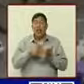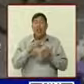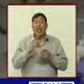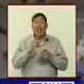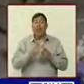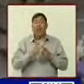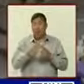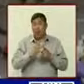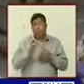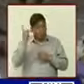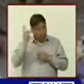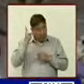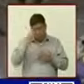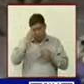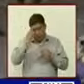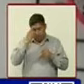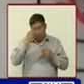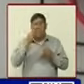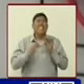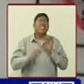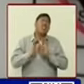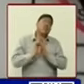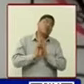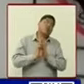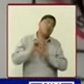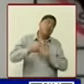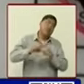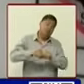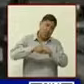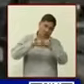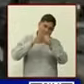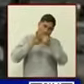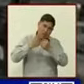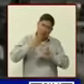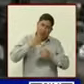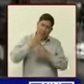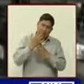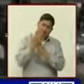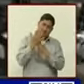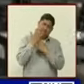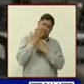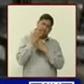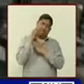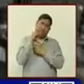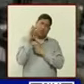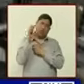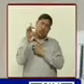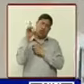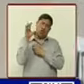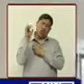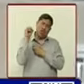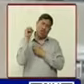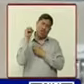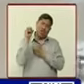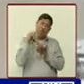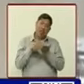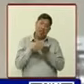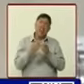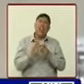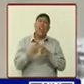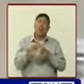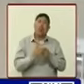esta péndola, para romperse, tendría que estar sometida a 280